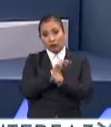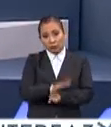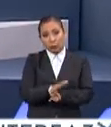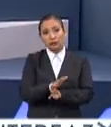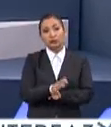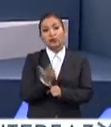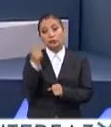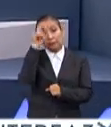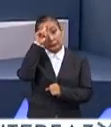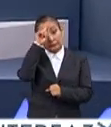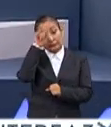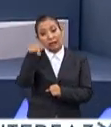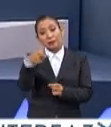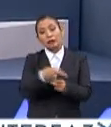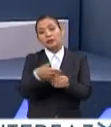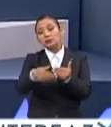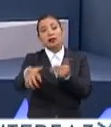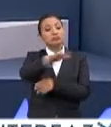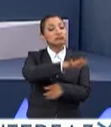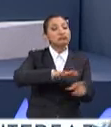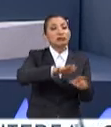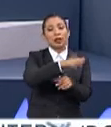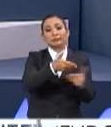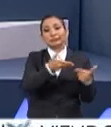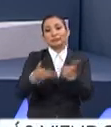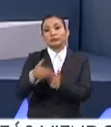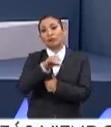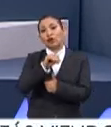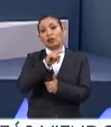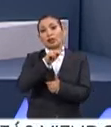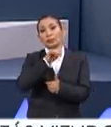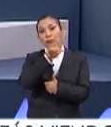información y orientación de lo que está sucediendo con el legado de Octavio Paz. Muchísimas gracias.